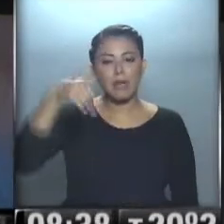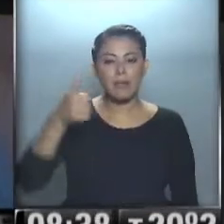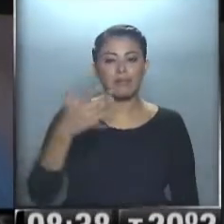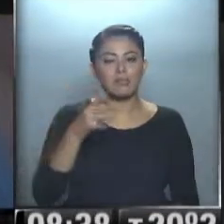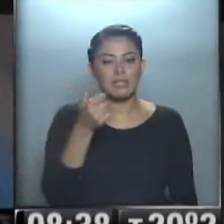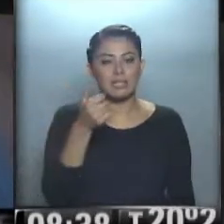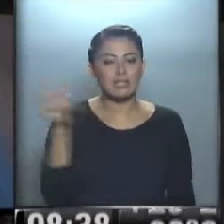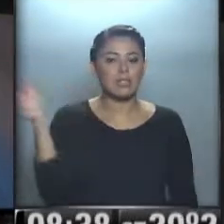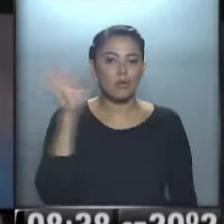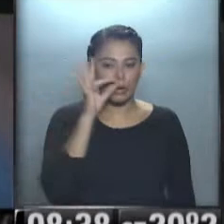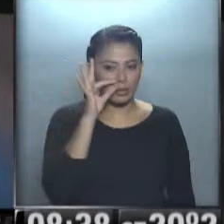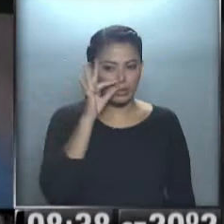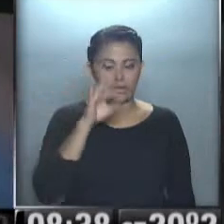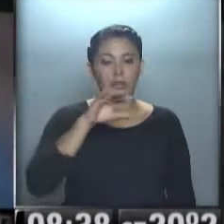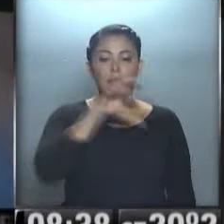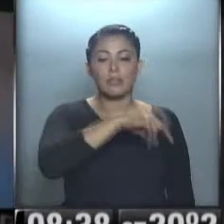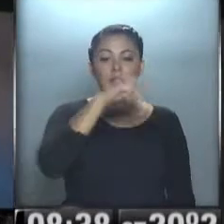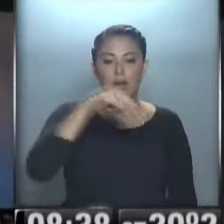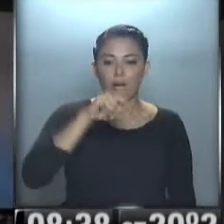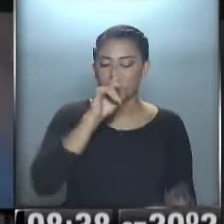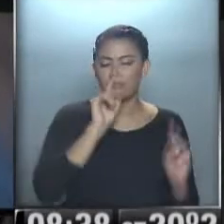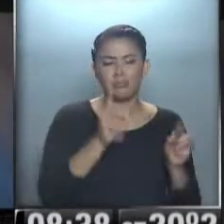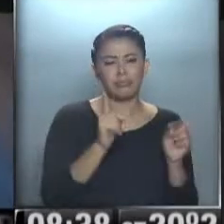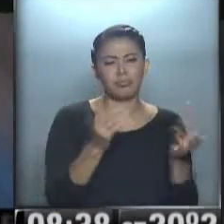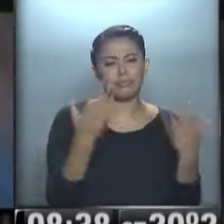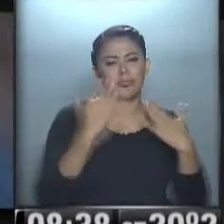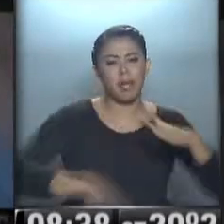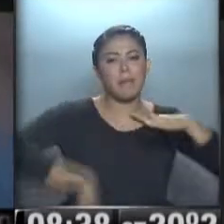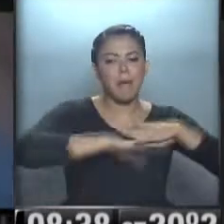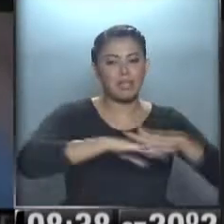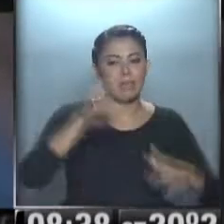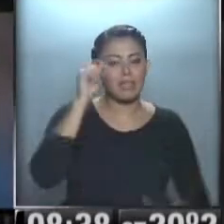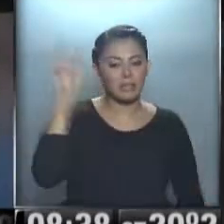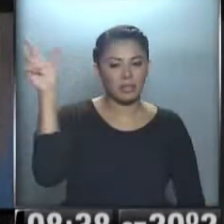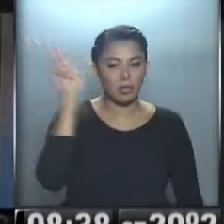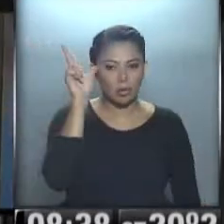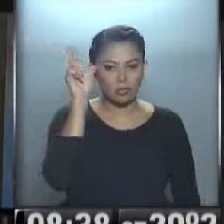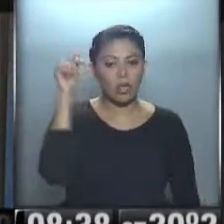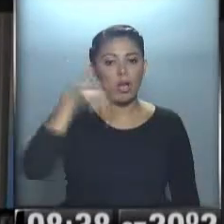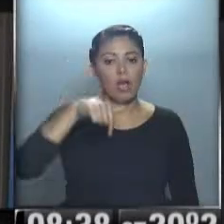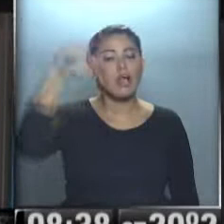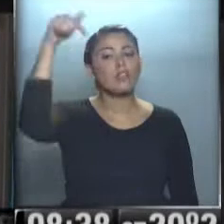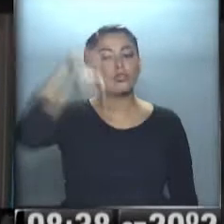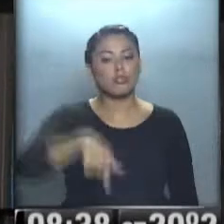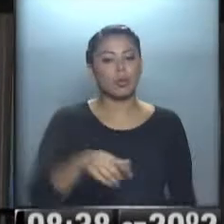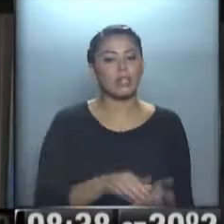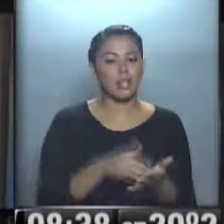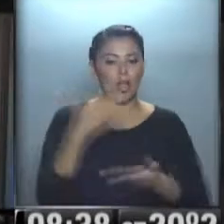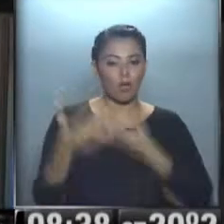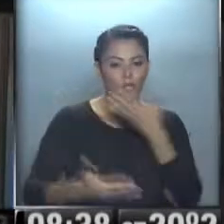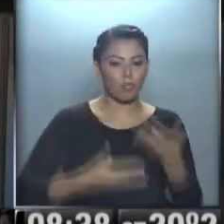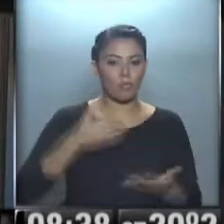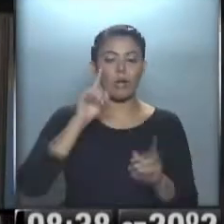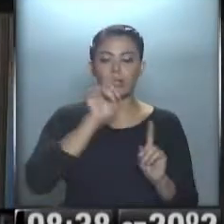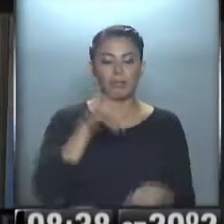los 40 neuquén no afloja tampoco el calor 38 para hoy nos vamos al extremo sur tierra del fuego sur